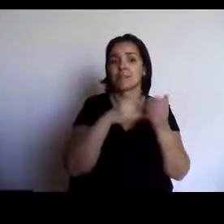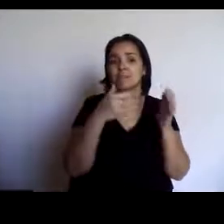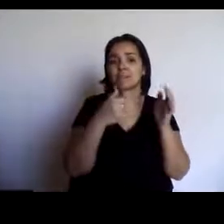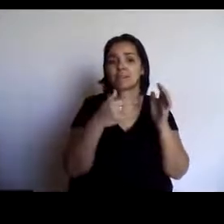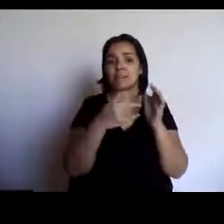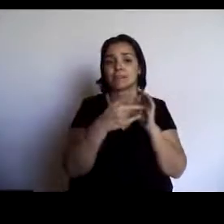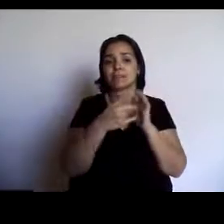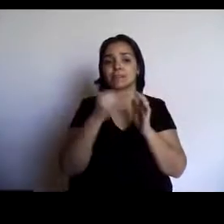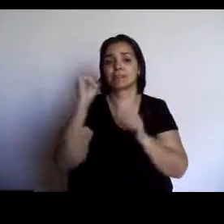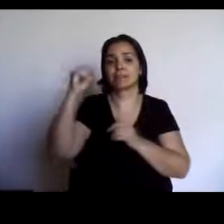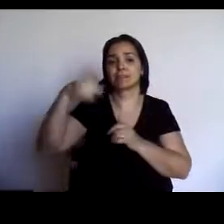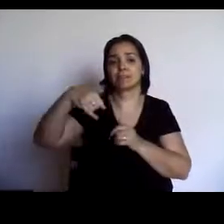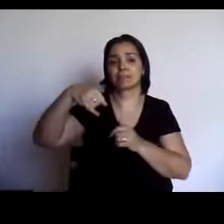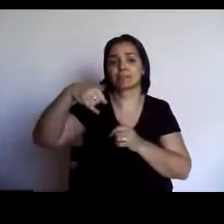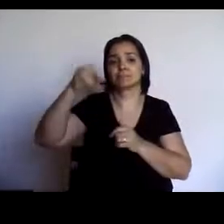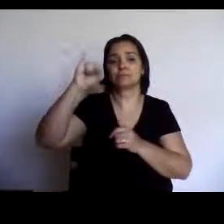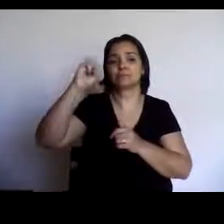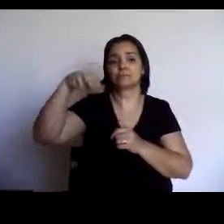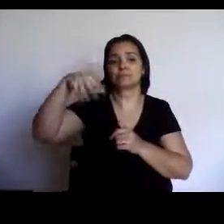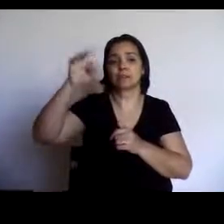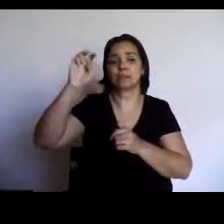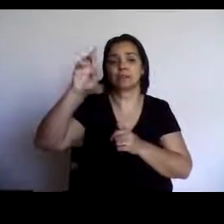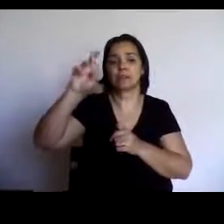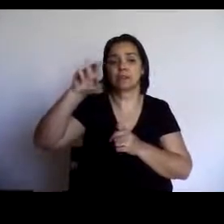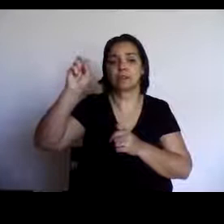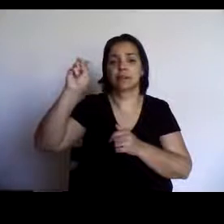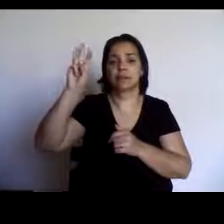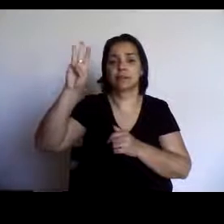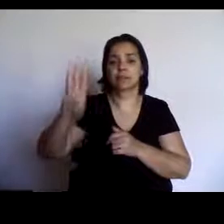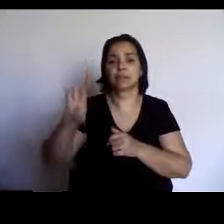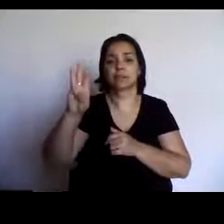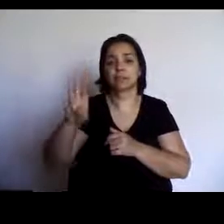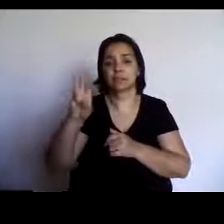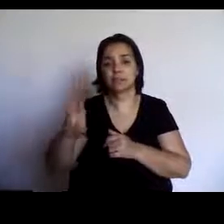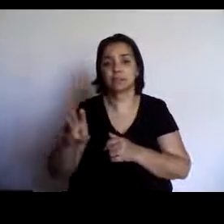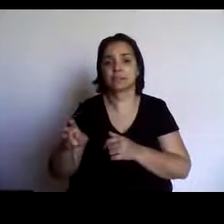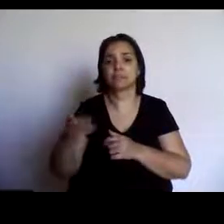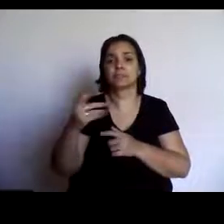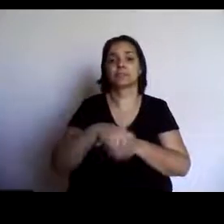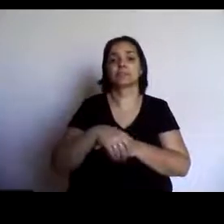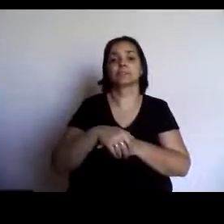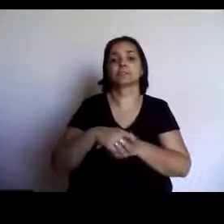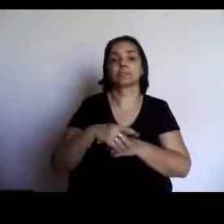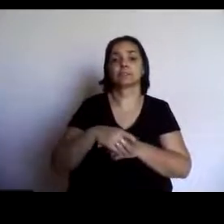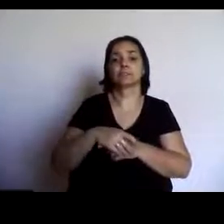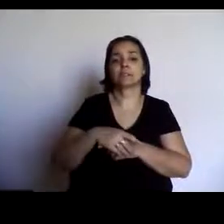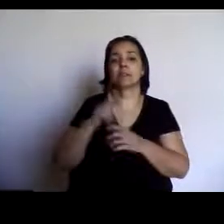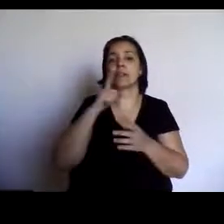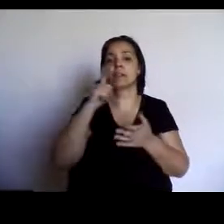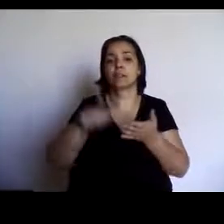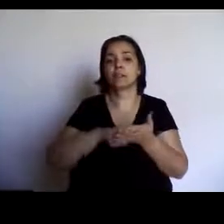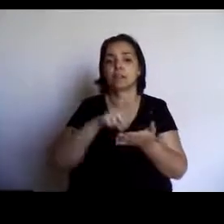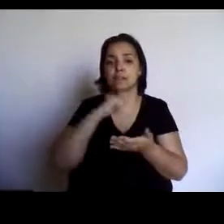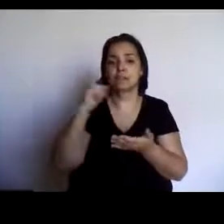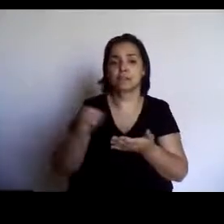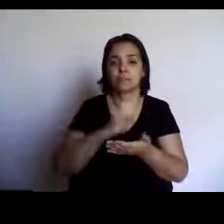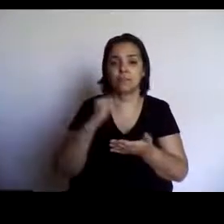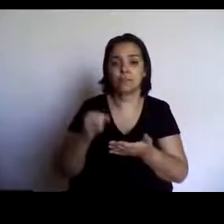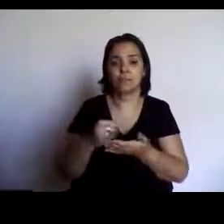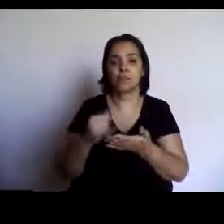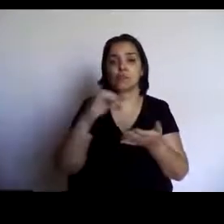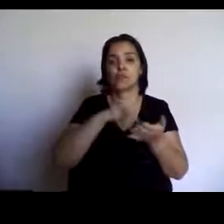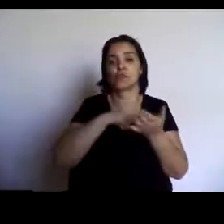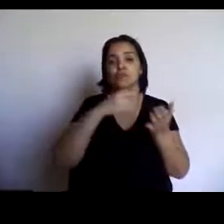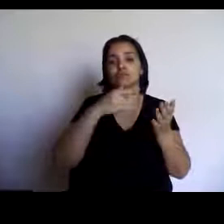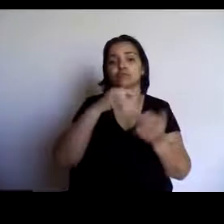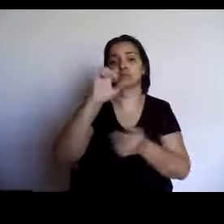con diversos proyectos como el Expolenguas Hispanolusas, el Eurolocal, Ecoflu, Digital 21,